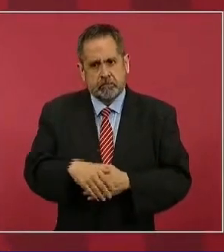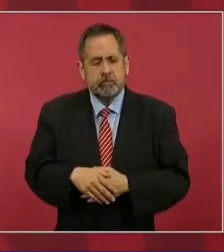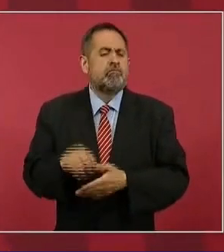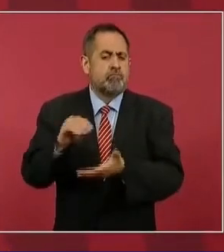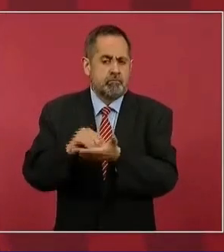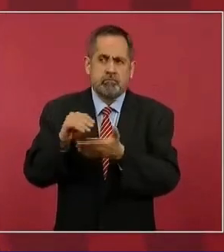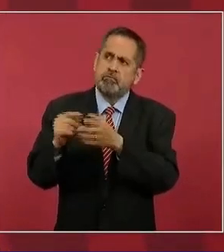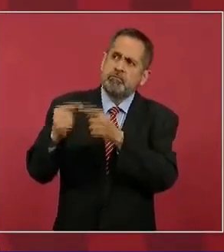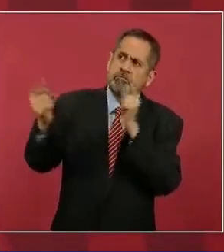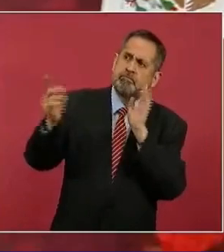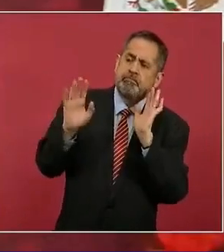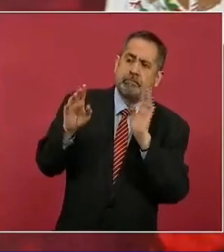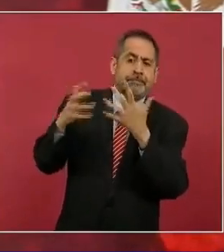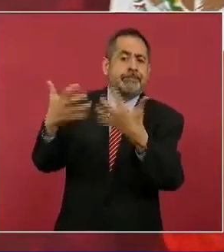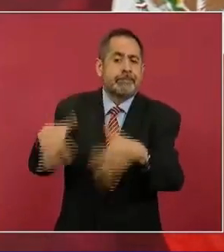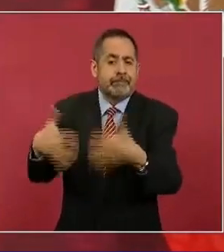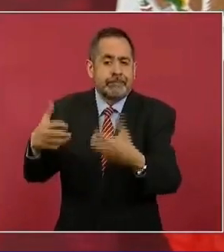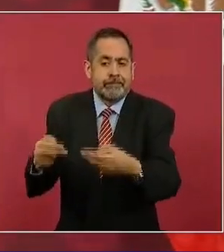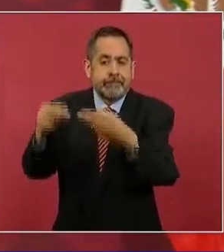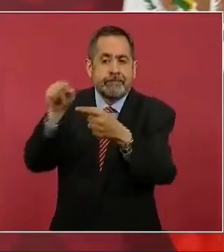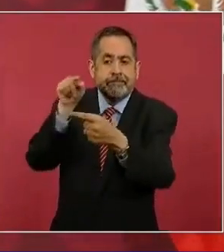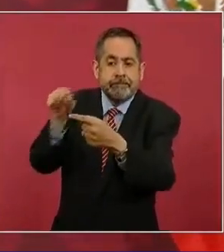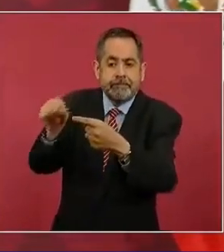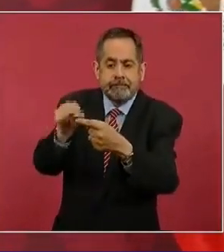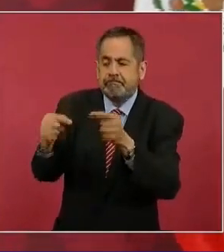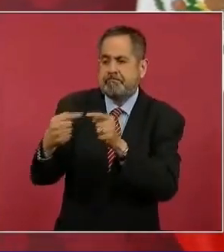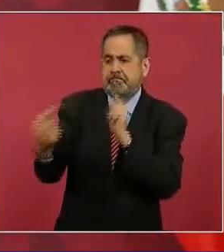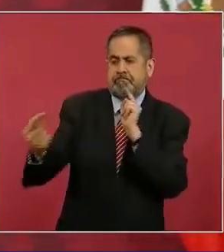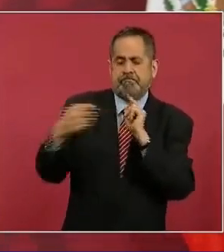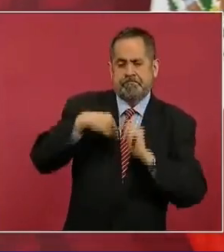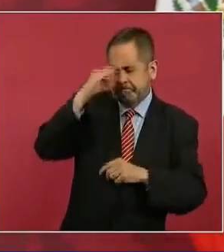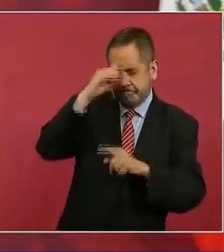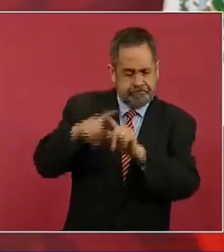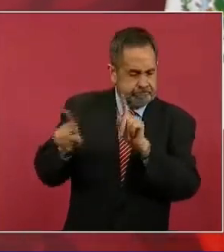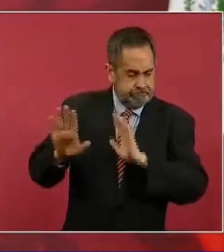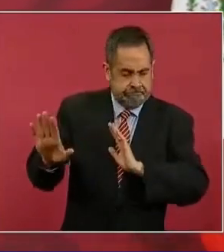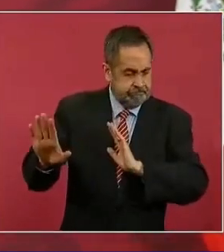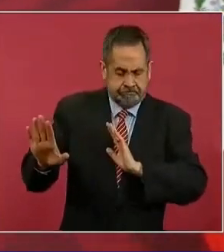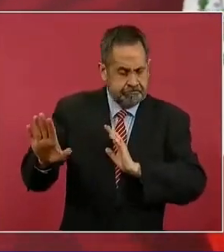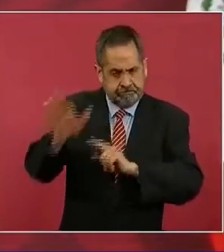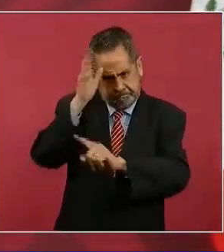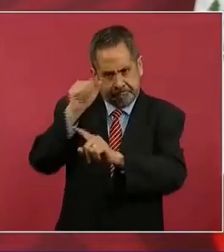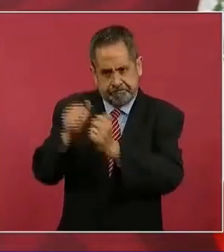diferencias con estas empresas, como es el caso de